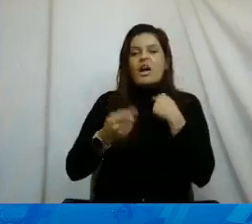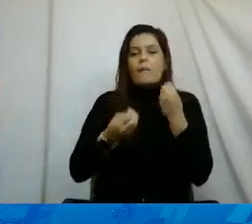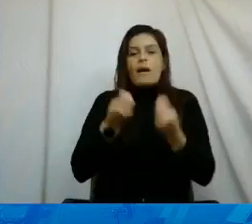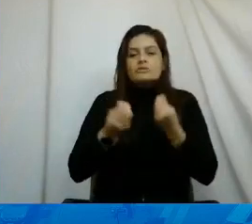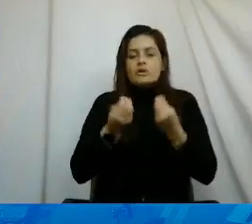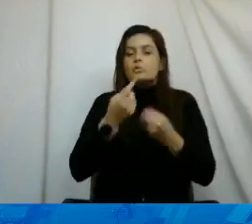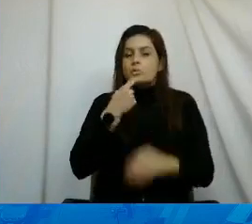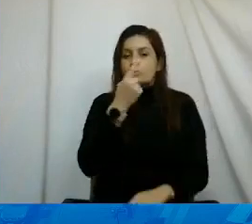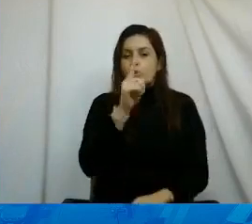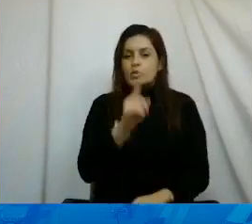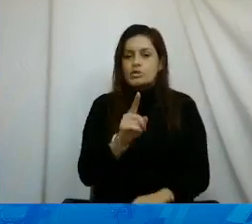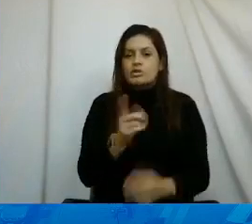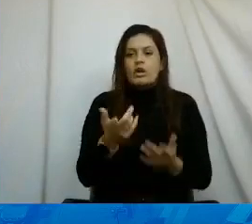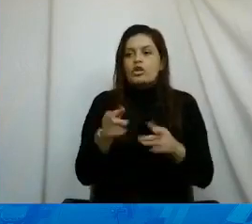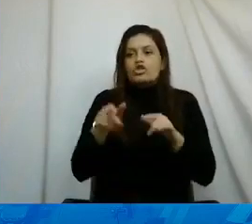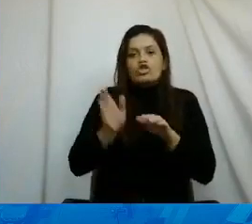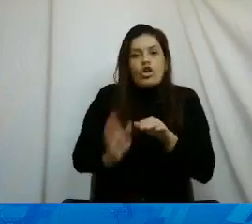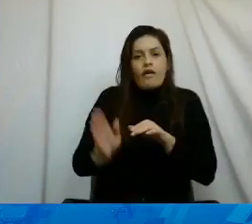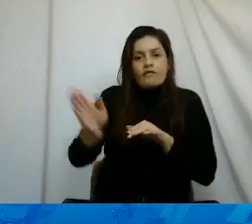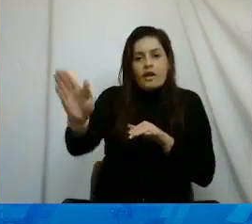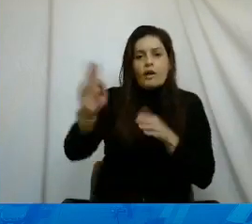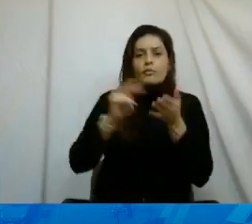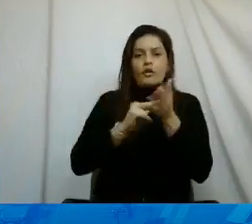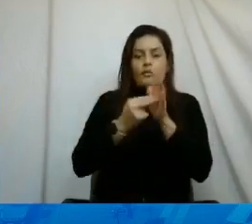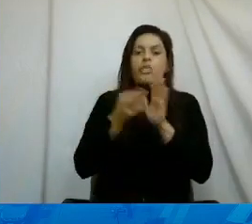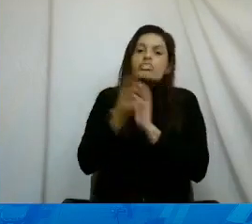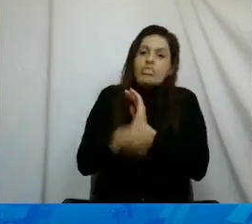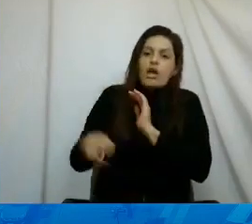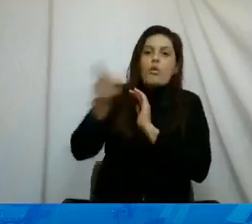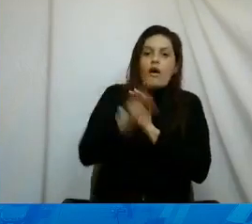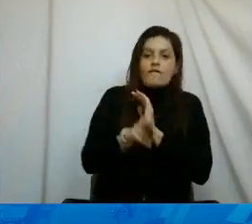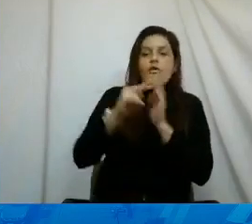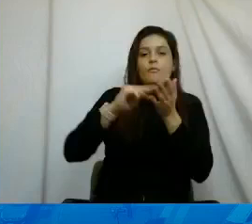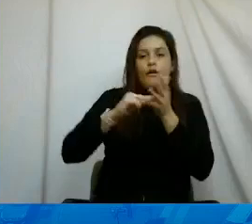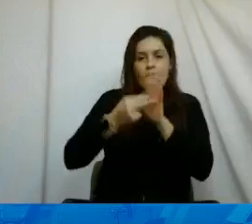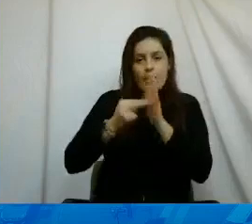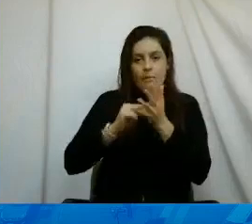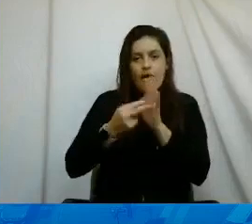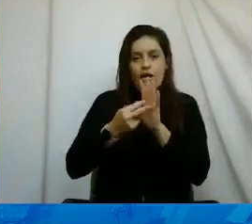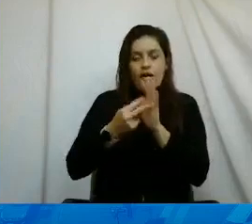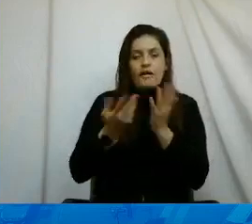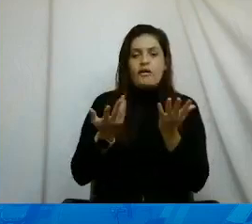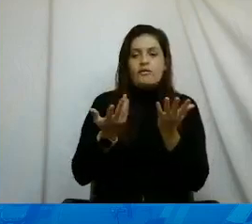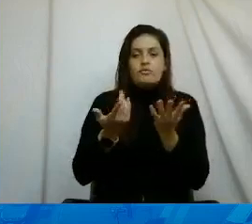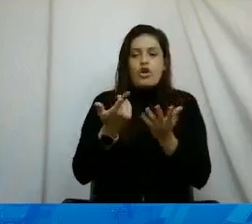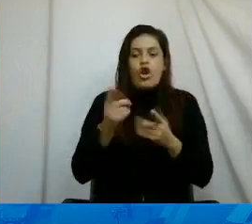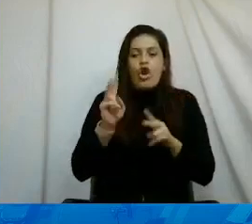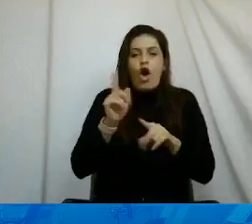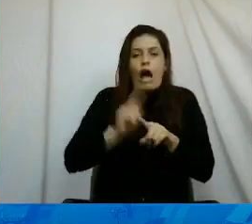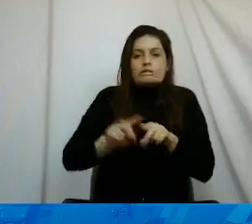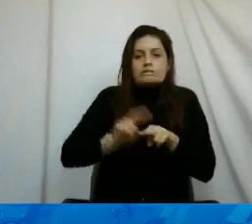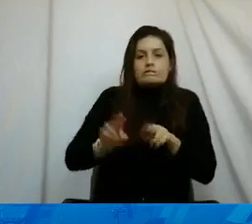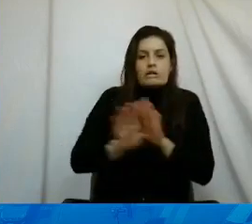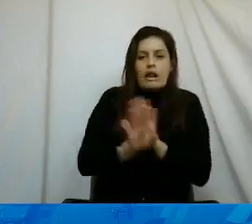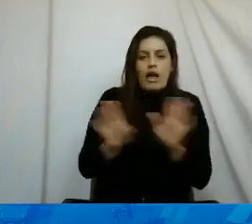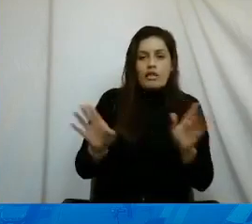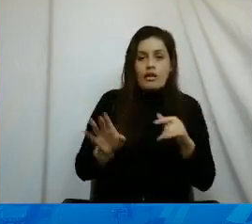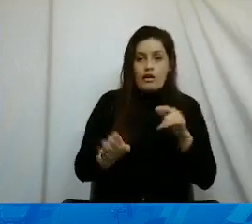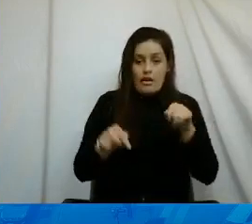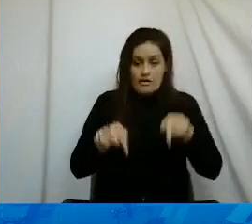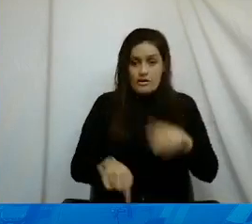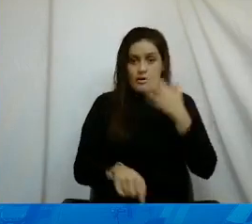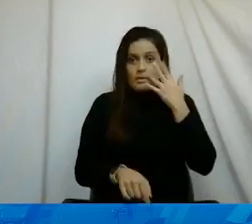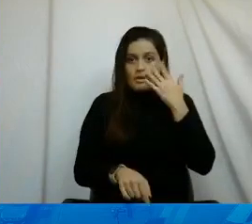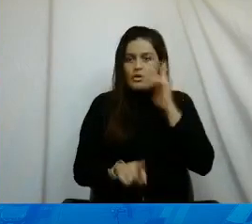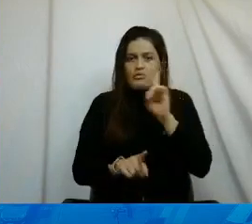como le digo, pasan estas situaciones, volvemos a tener los problemas y no pasa nunca nada, y lo vemos no solamente ahora, sino que lo